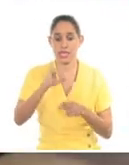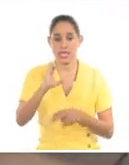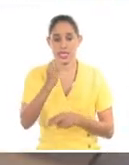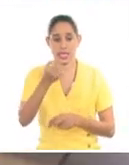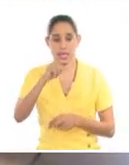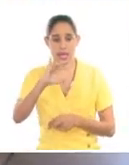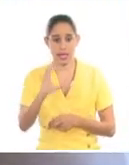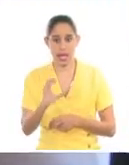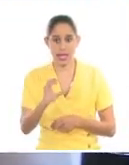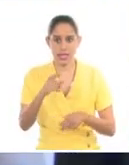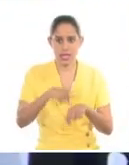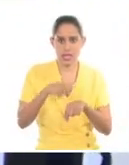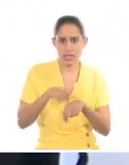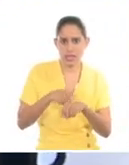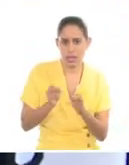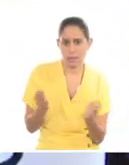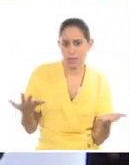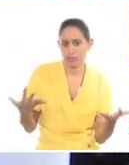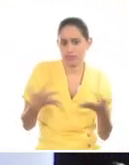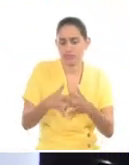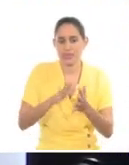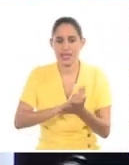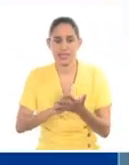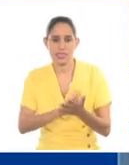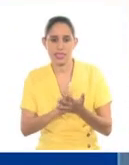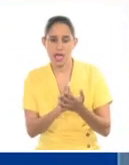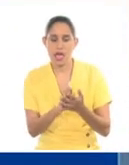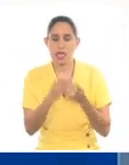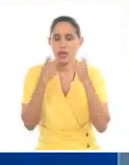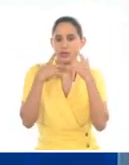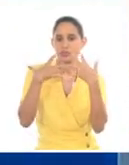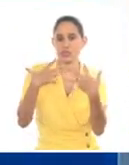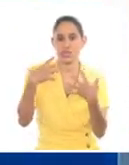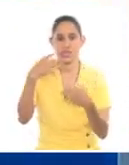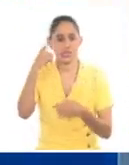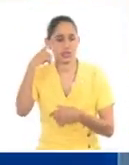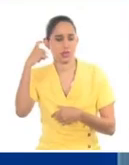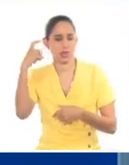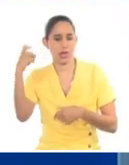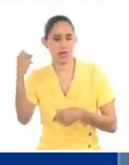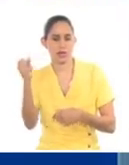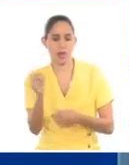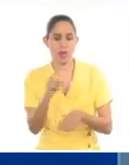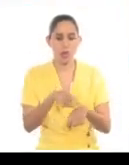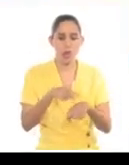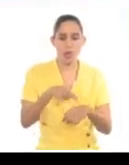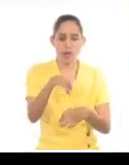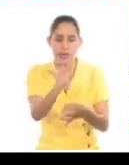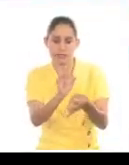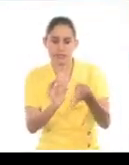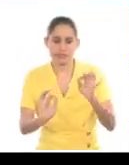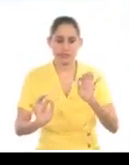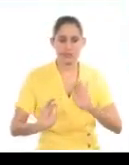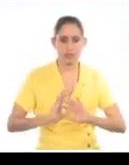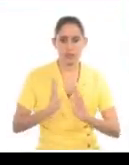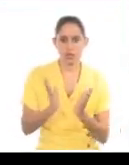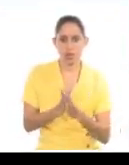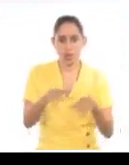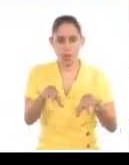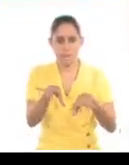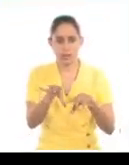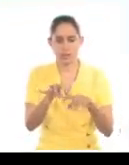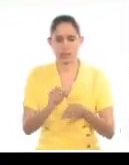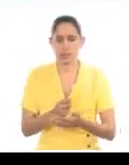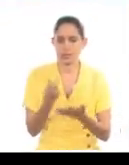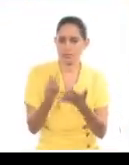no parece aliado de los que sueñan. Pasos que tardan horas tan solo para dar vida a un personaje.